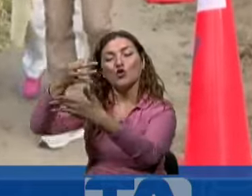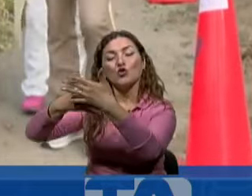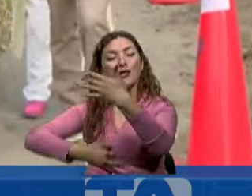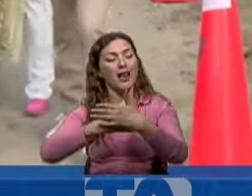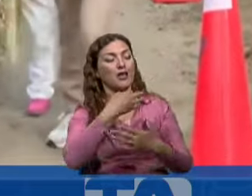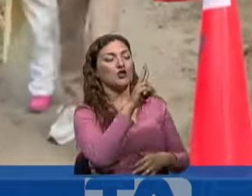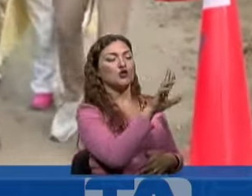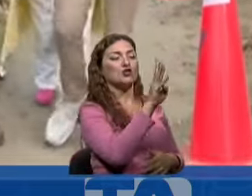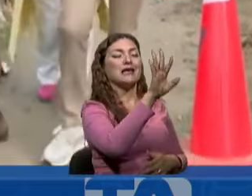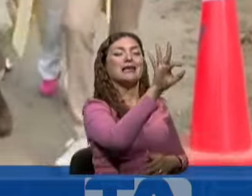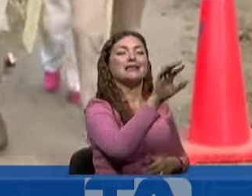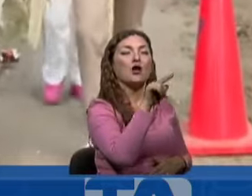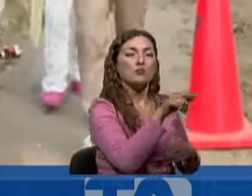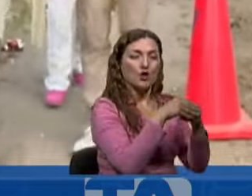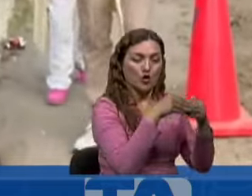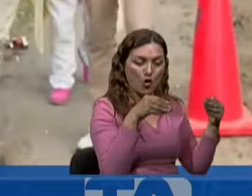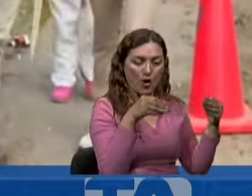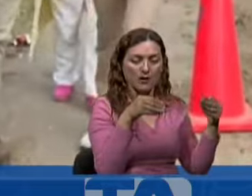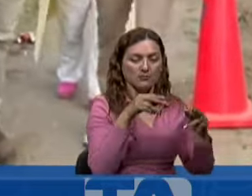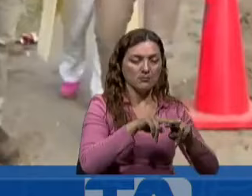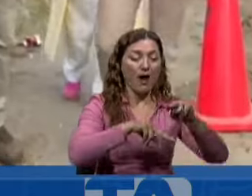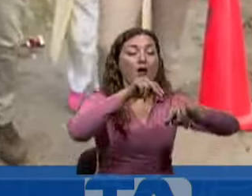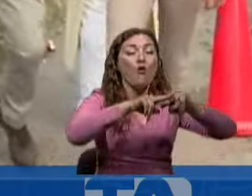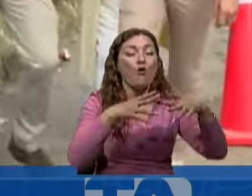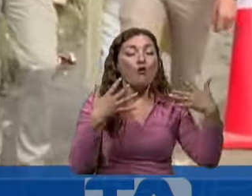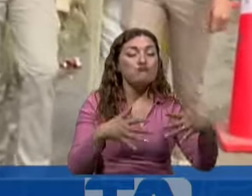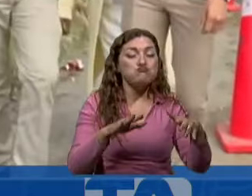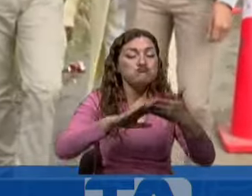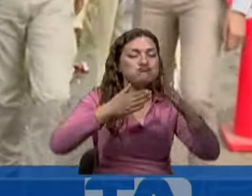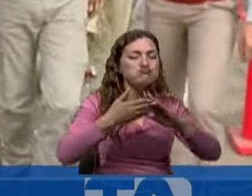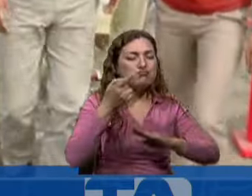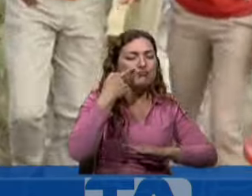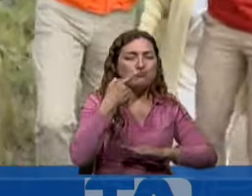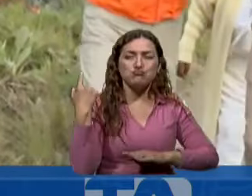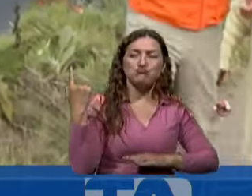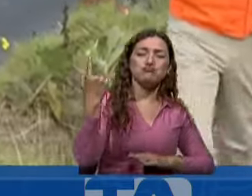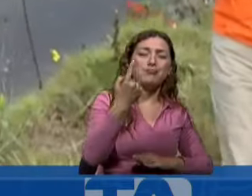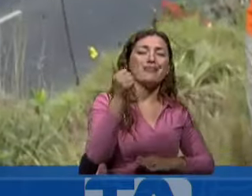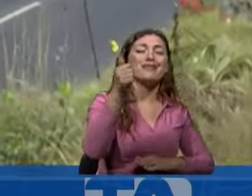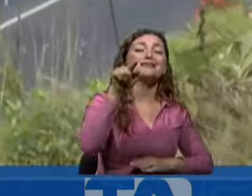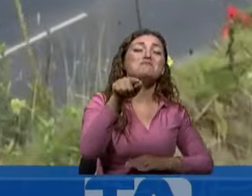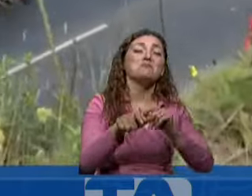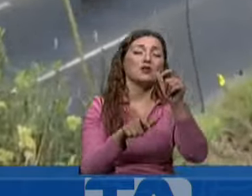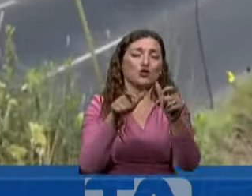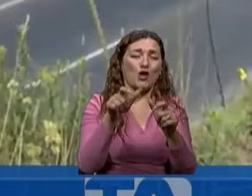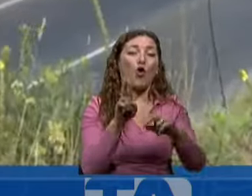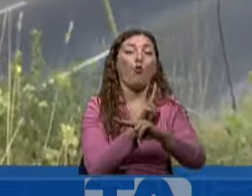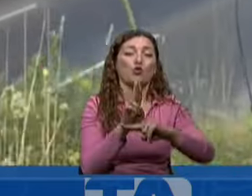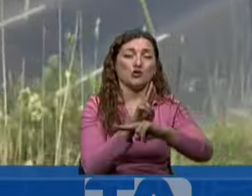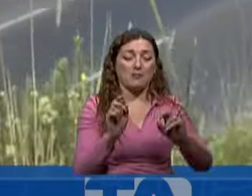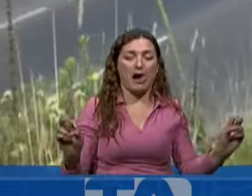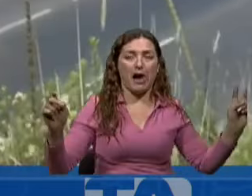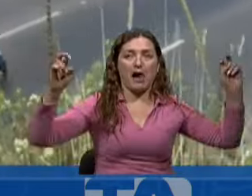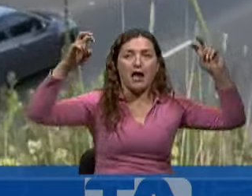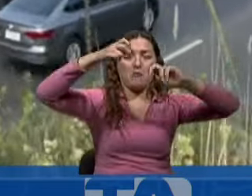de 269 mil dólares. Es una obra que la comunidad, alrededor de 10.000 usuarios que necesitan cruzar